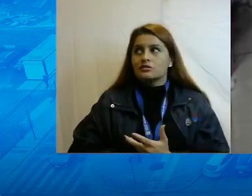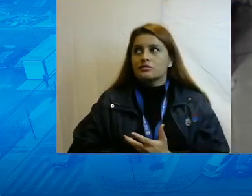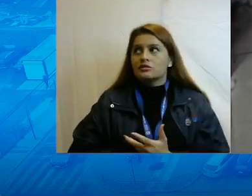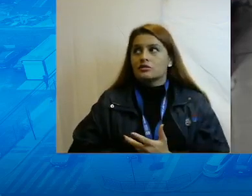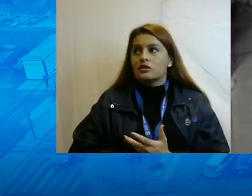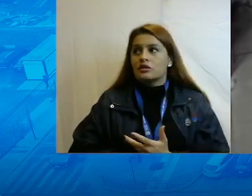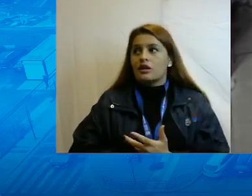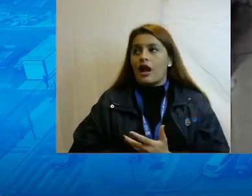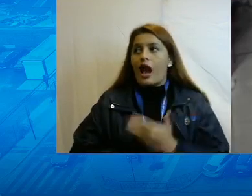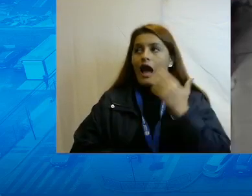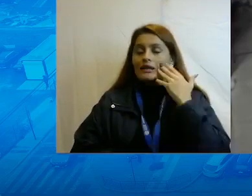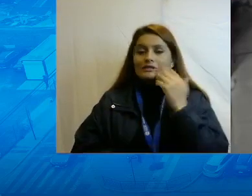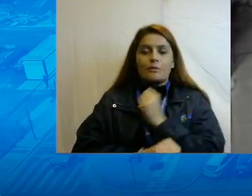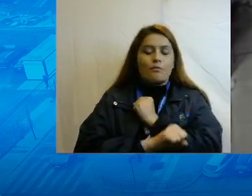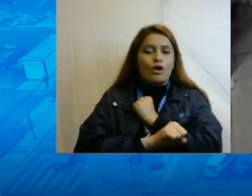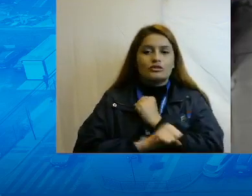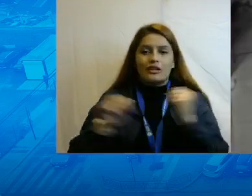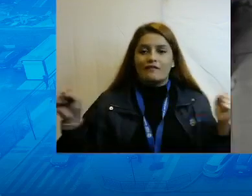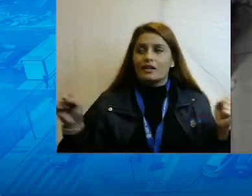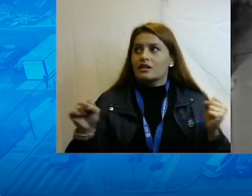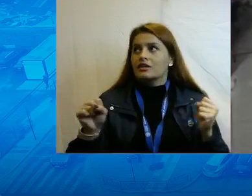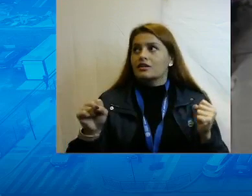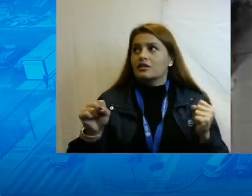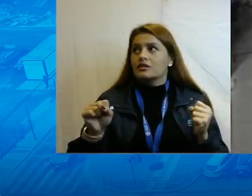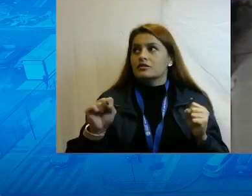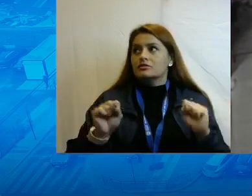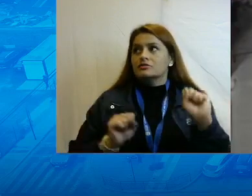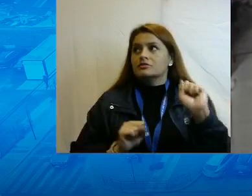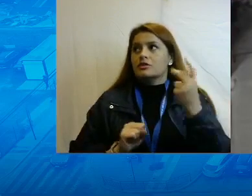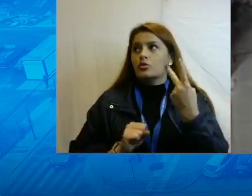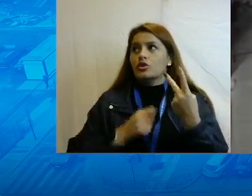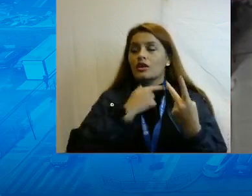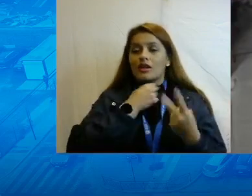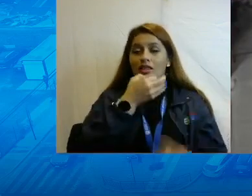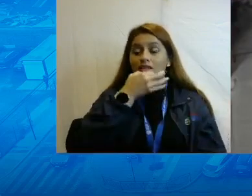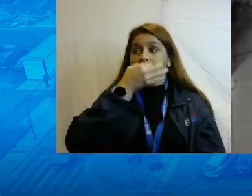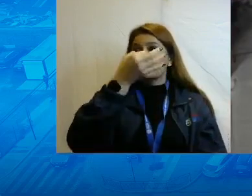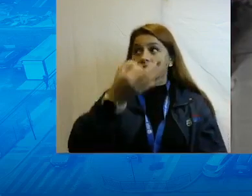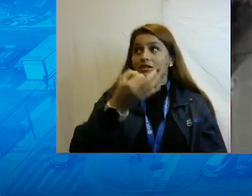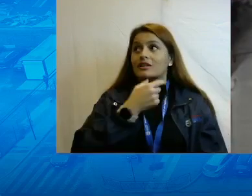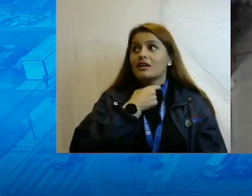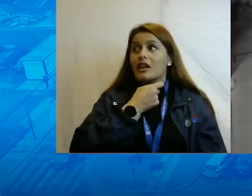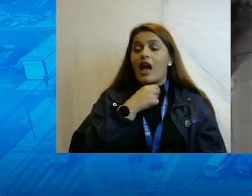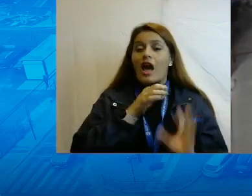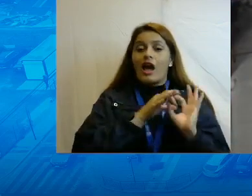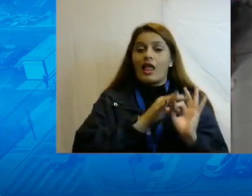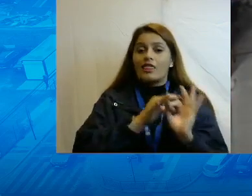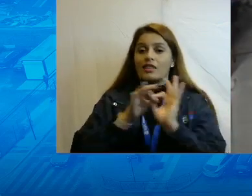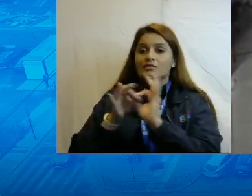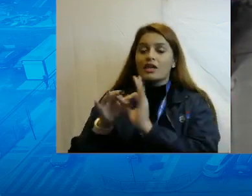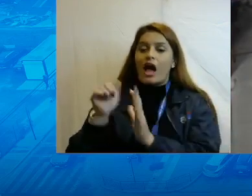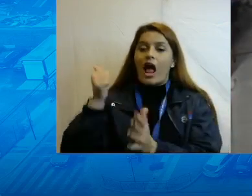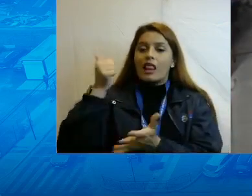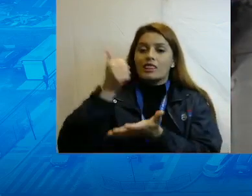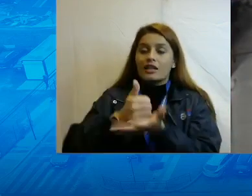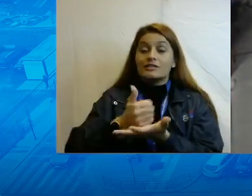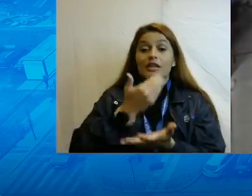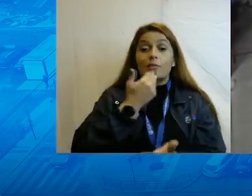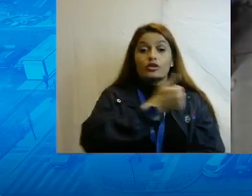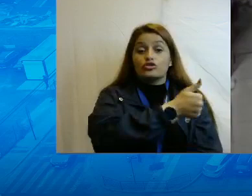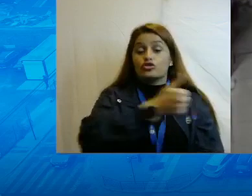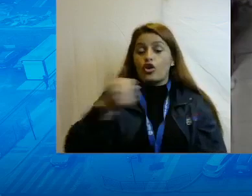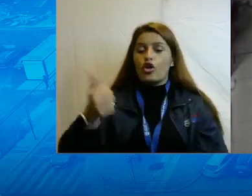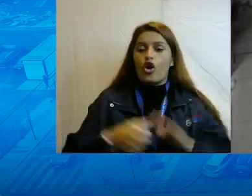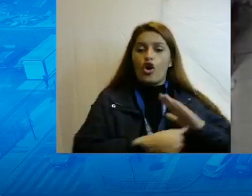casi imposible llegar a esto. Y lo segundo que queremos decir es que queremos agradecerle, alcaldesa, a usted y a todos los